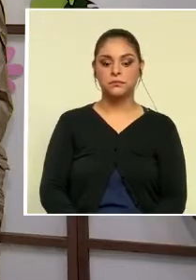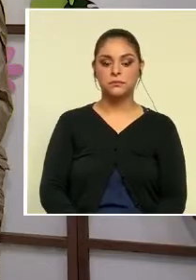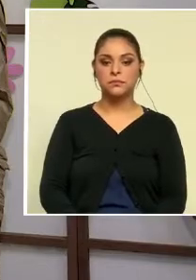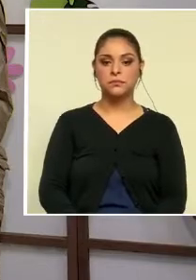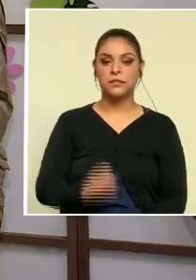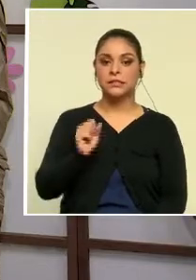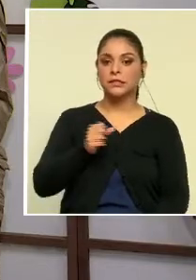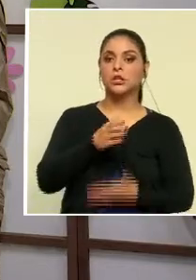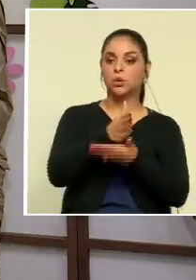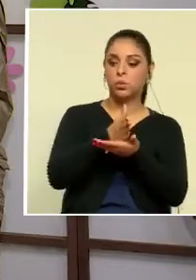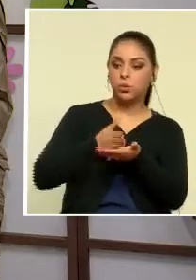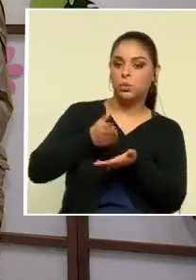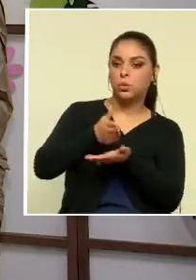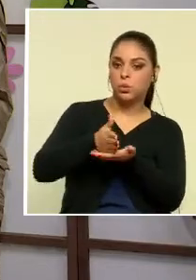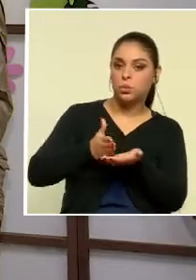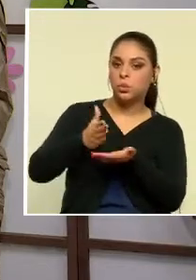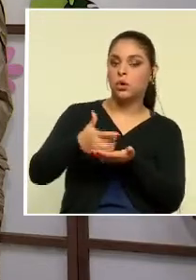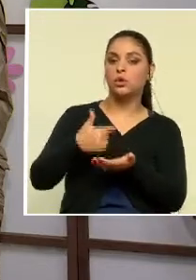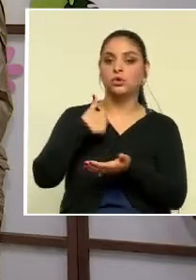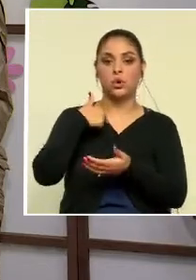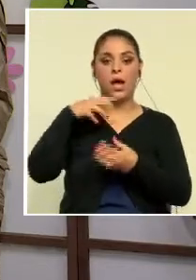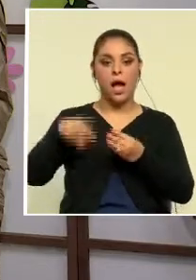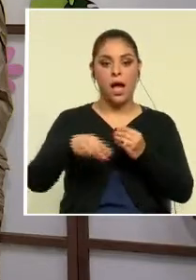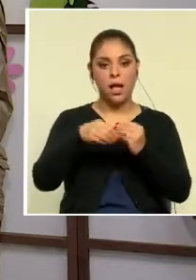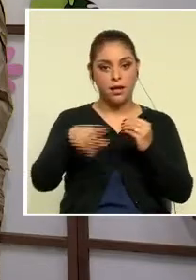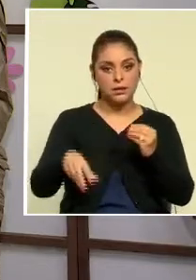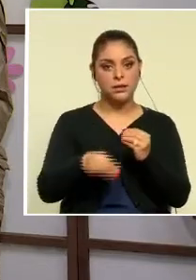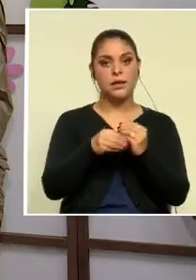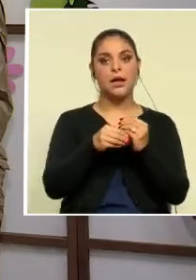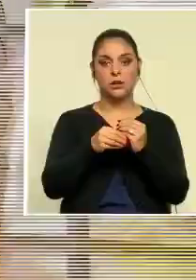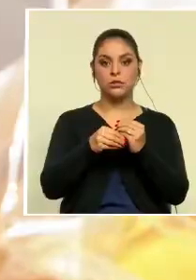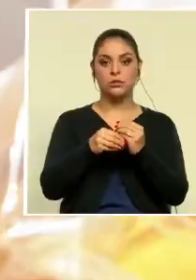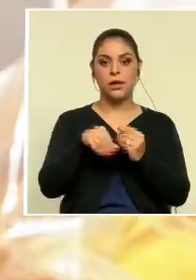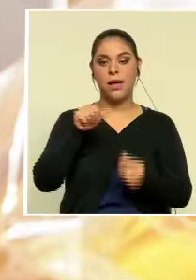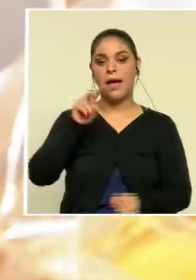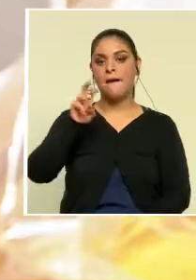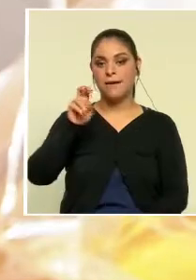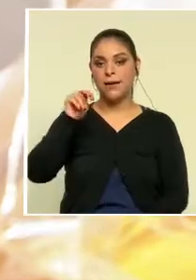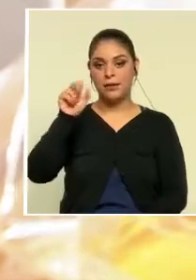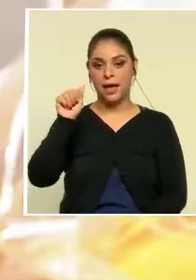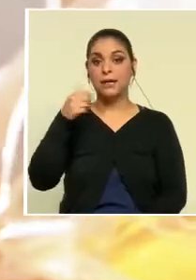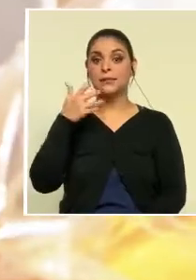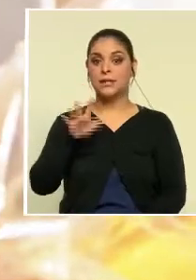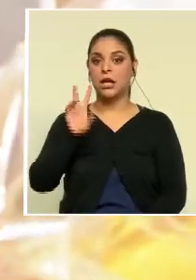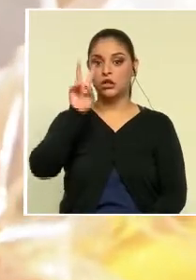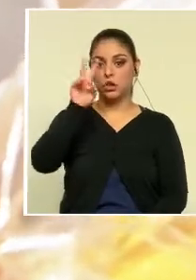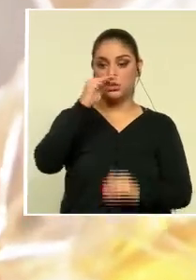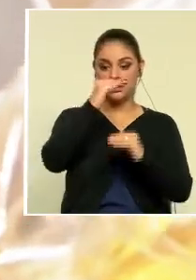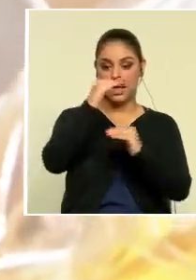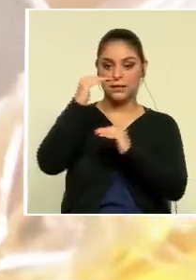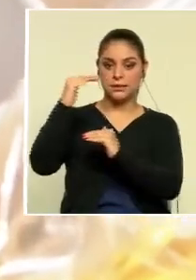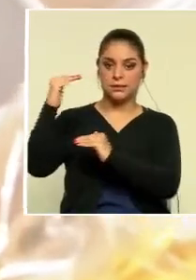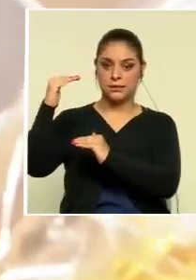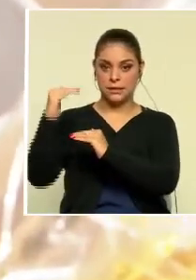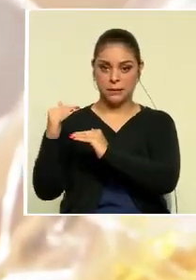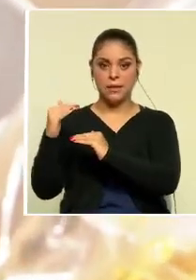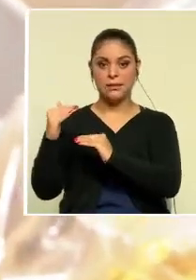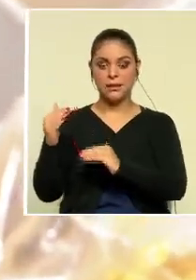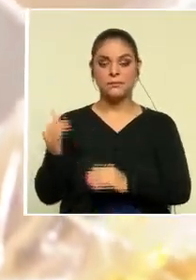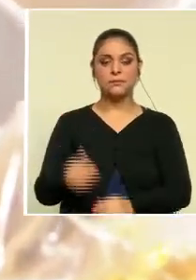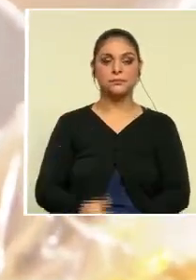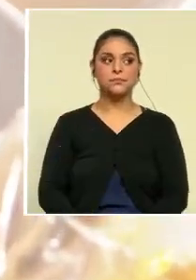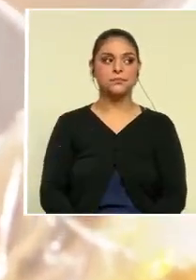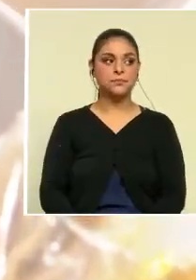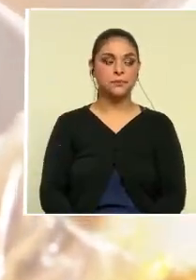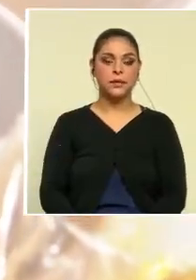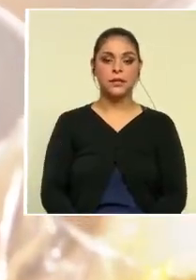vamos cortando la yo voy a ir agregando aquí en la avena que ya pusimos dos tazas y medio difíciles es como que majado así